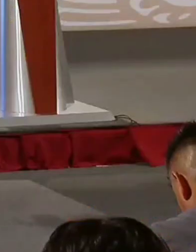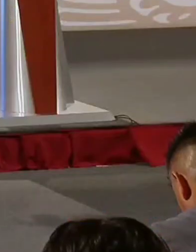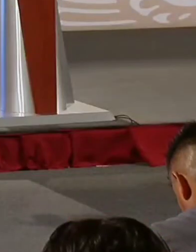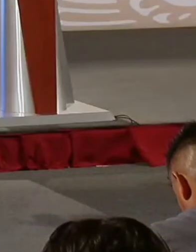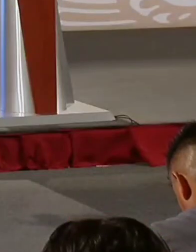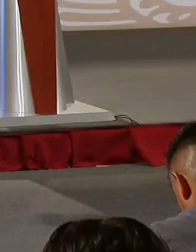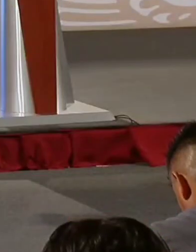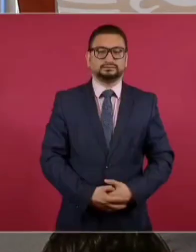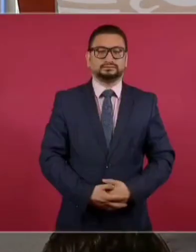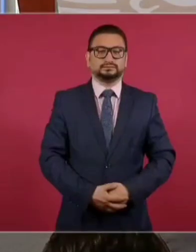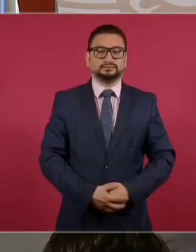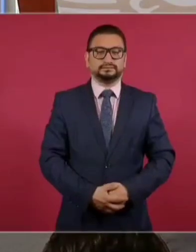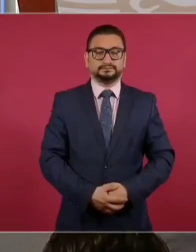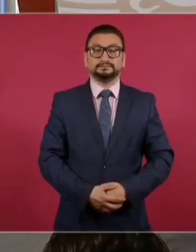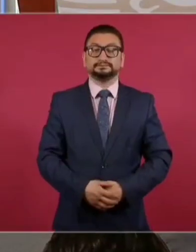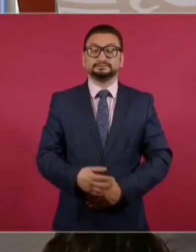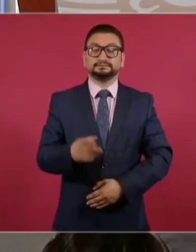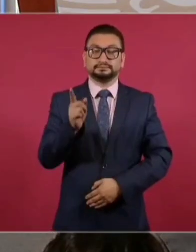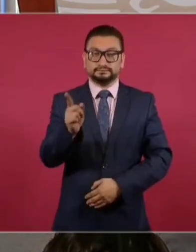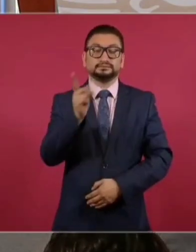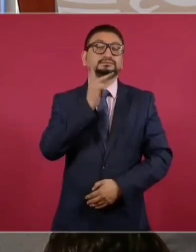millones de dólares.